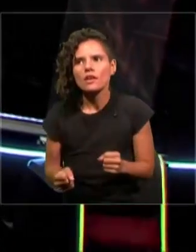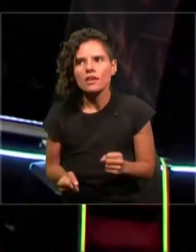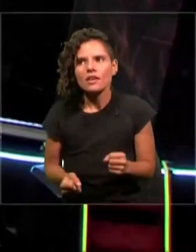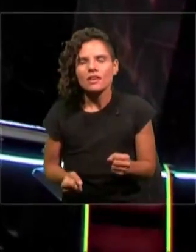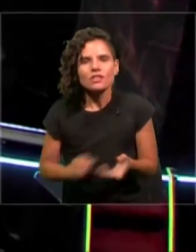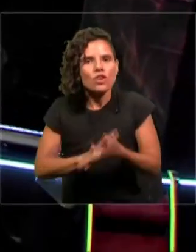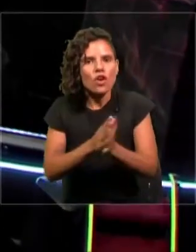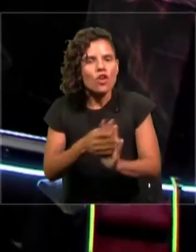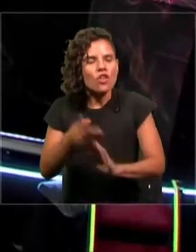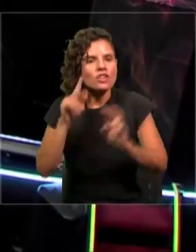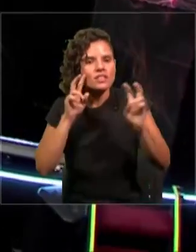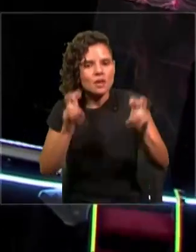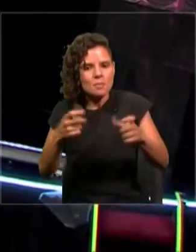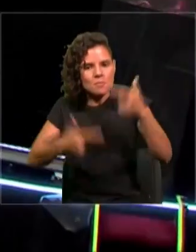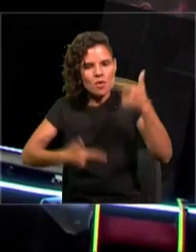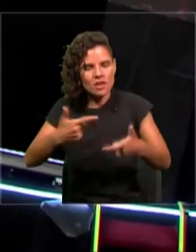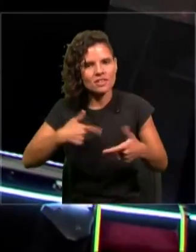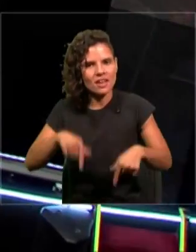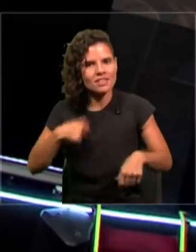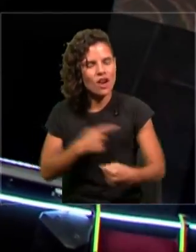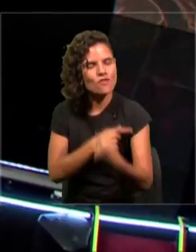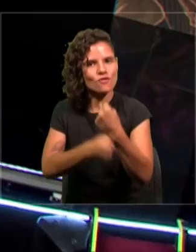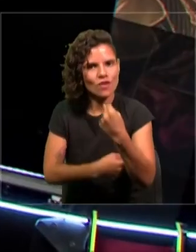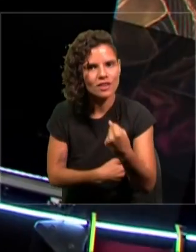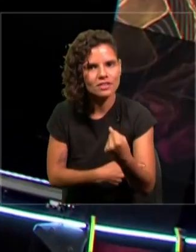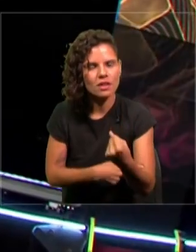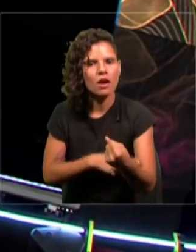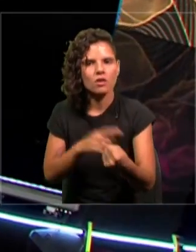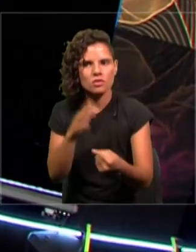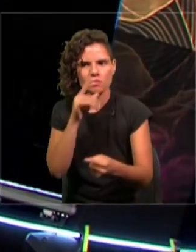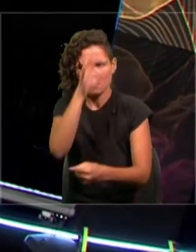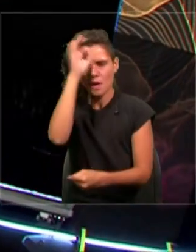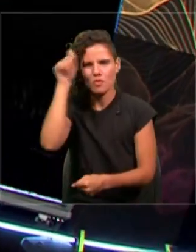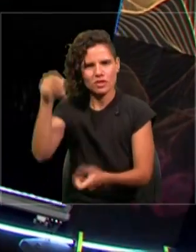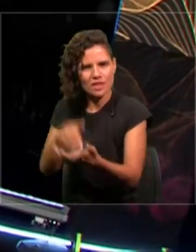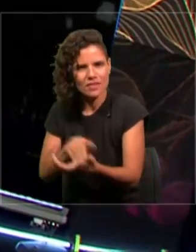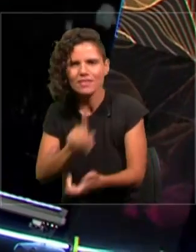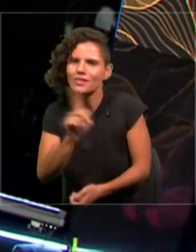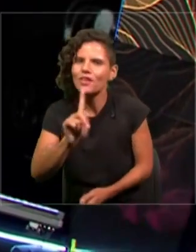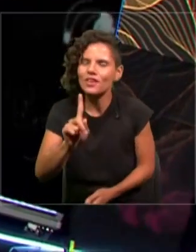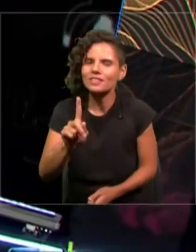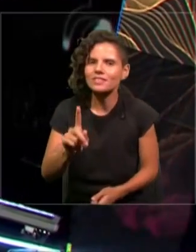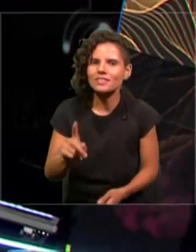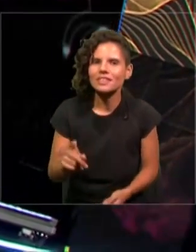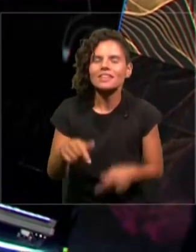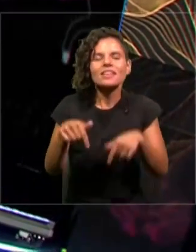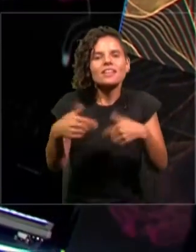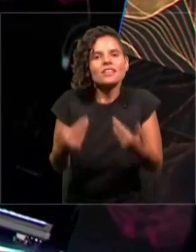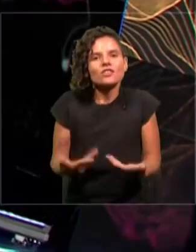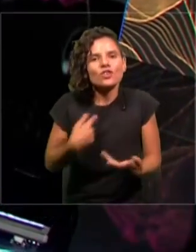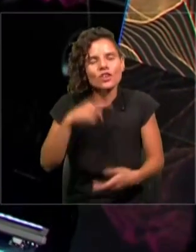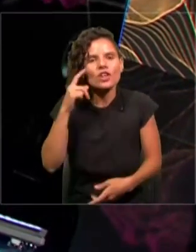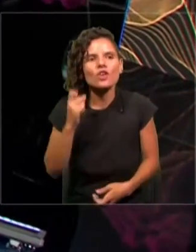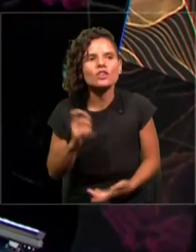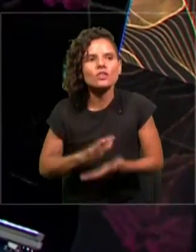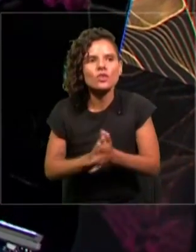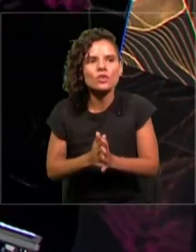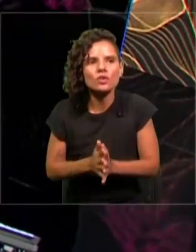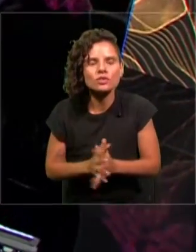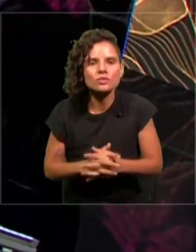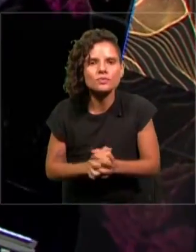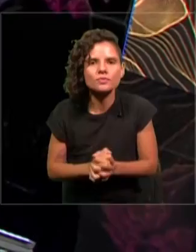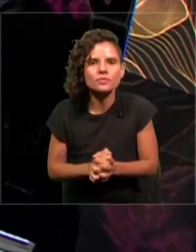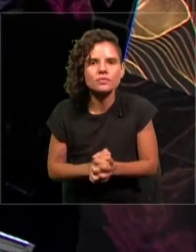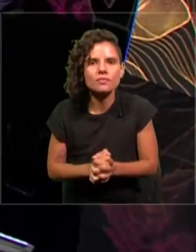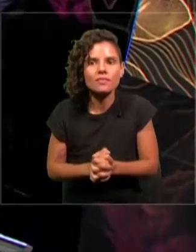arena política, creo que es la fortaleza y no la debilidad del pueblo mapuche. Y creo que los encuentros que se generan al interior